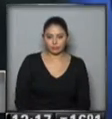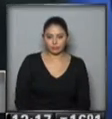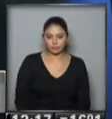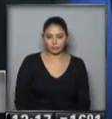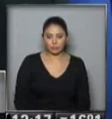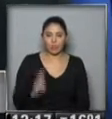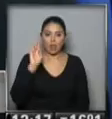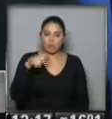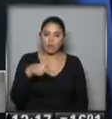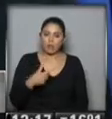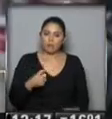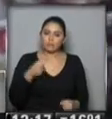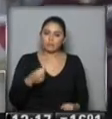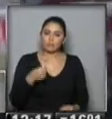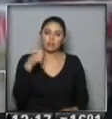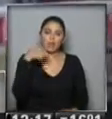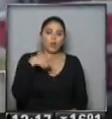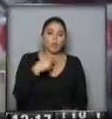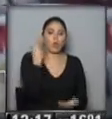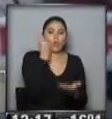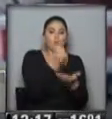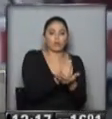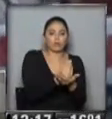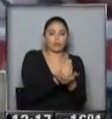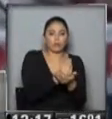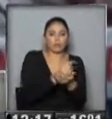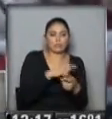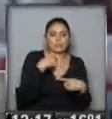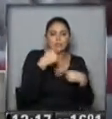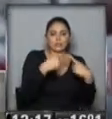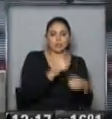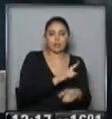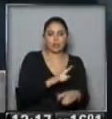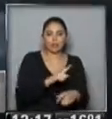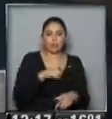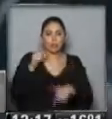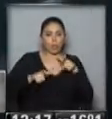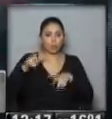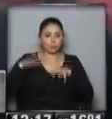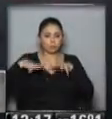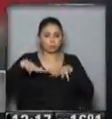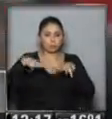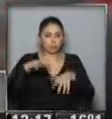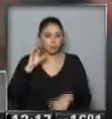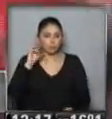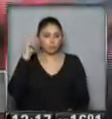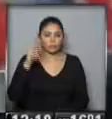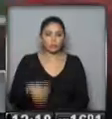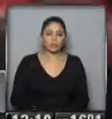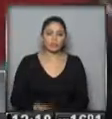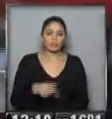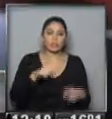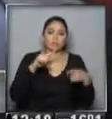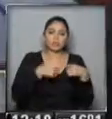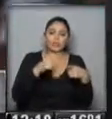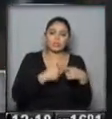plan pone en tela de juicio la continuidad del gobierno conservador por las reacciones sociales que provoca y por el fracaso demostrado por las